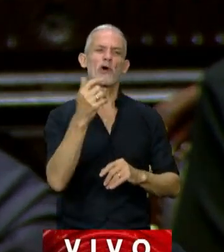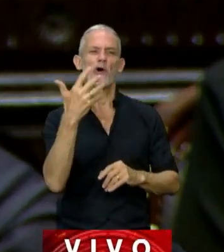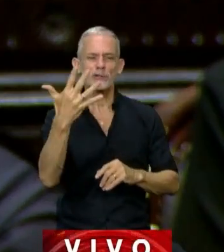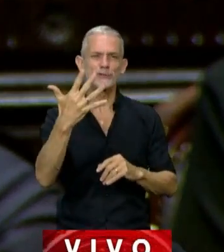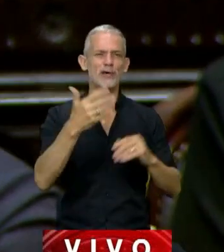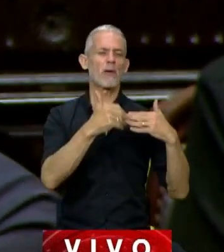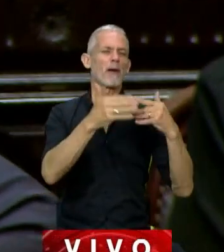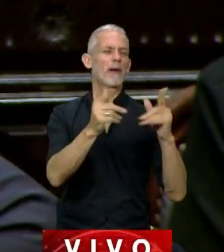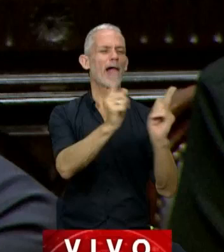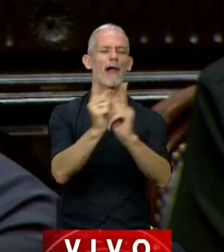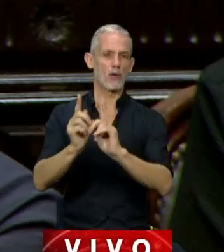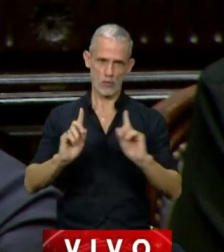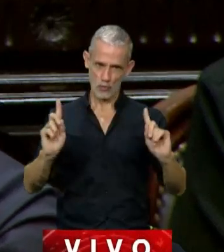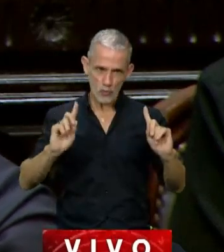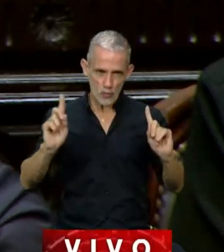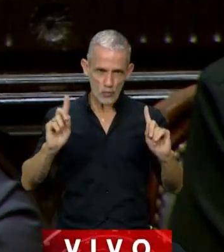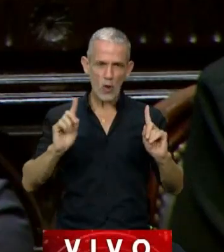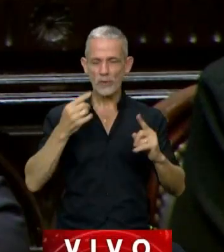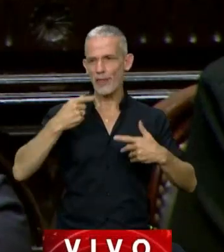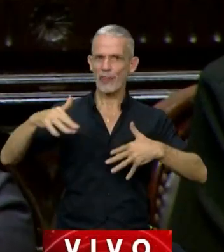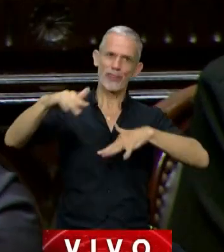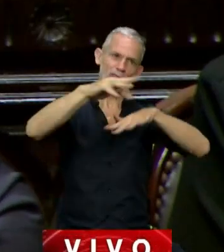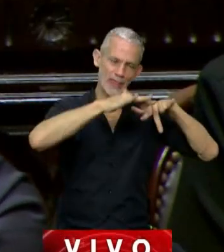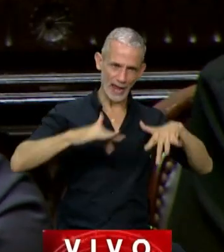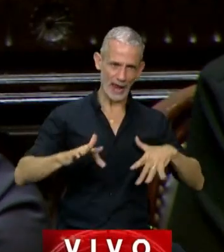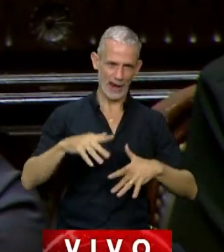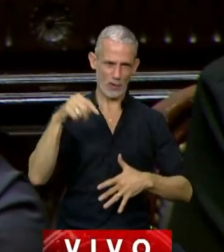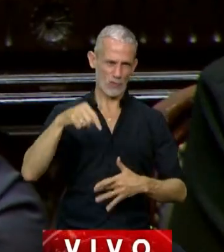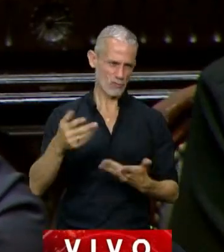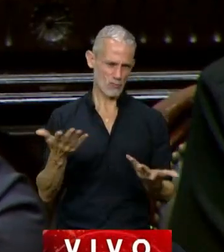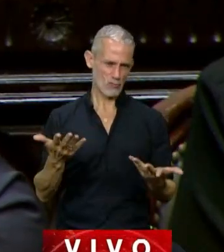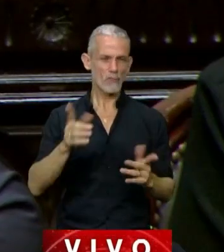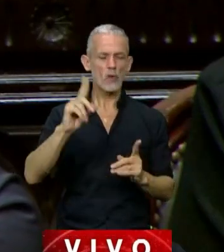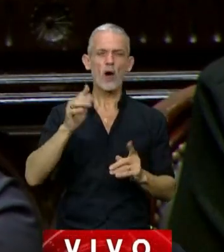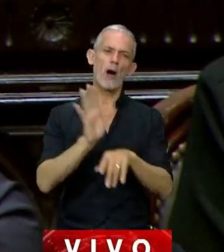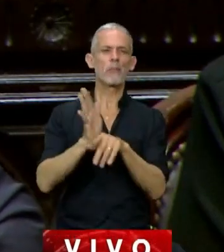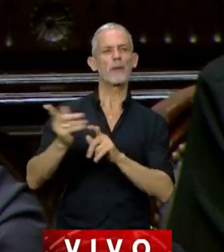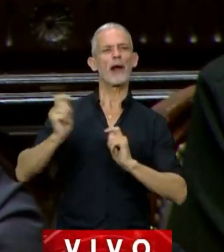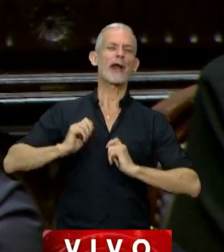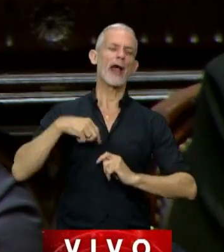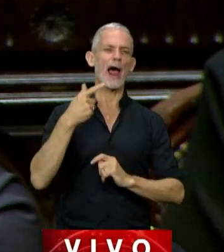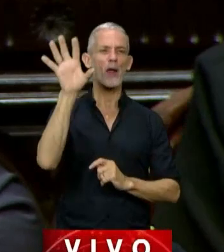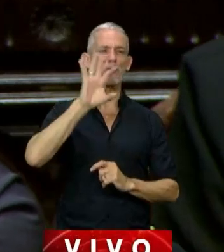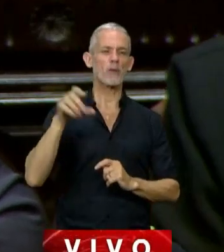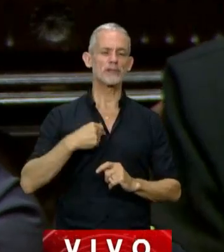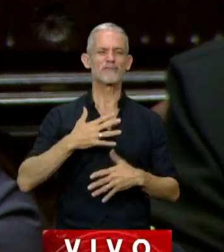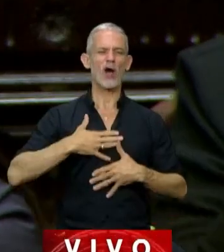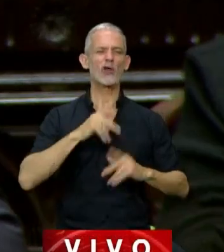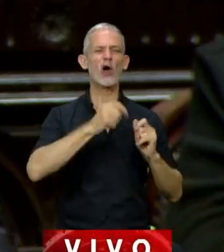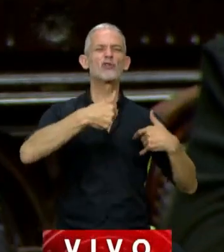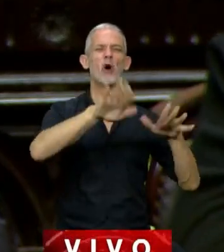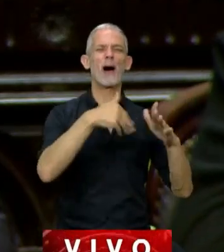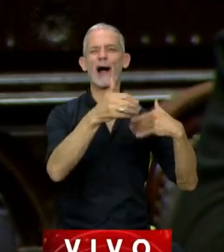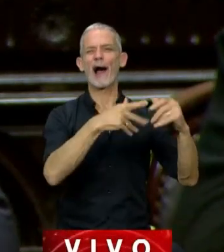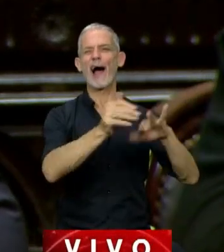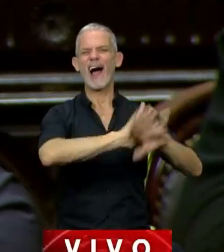4 o 5 obras públicas, como se dijo en algún momento acá, que nos regalan a las provincias para dejarnos contentas